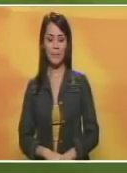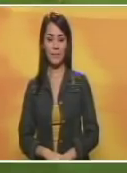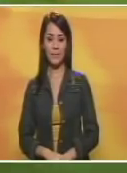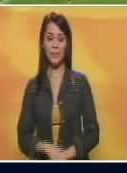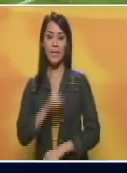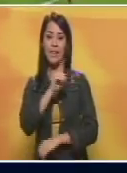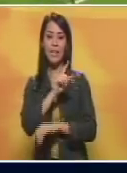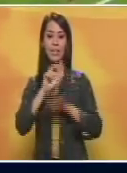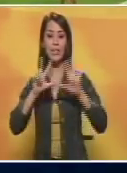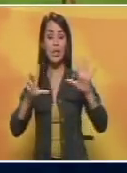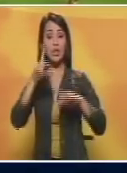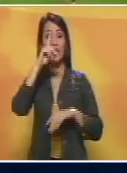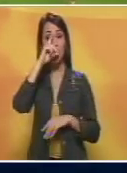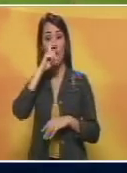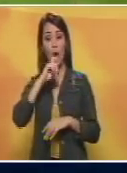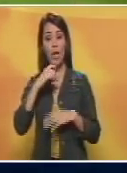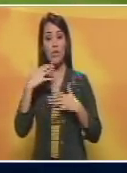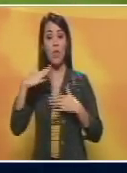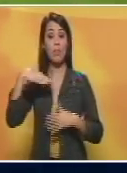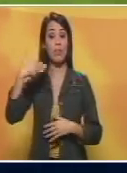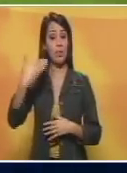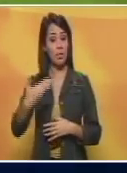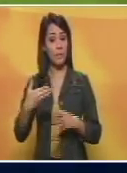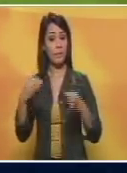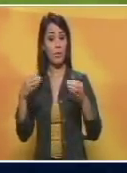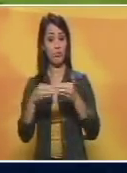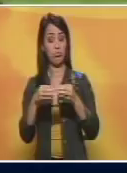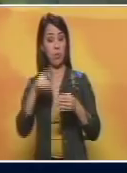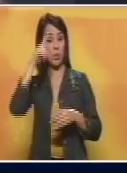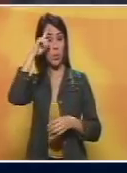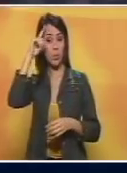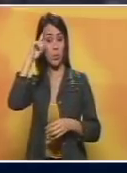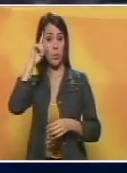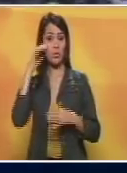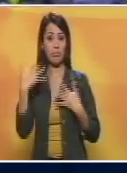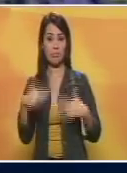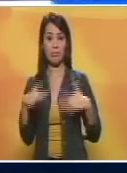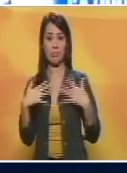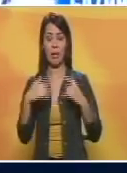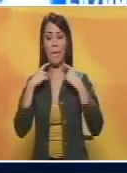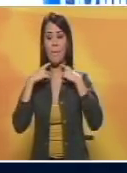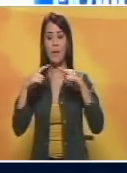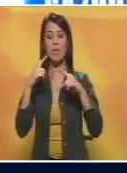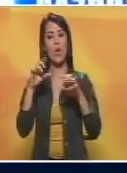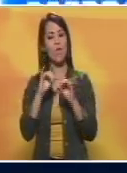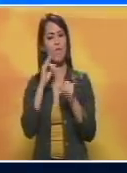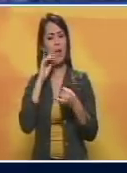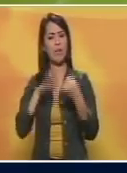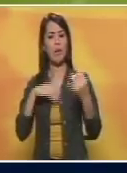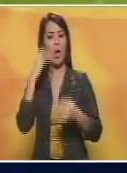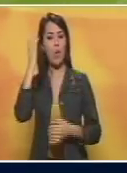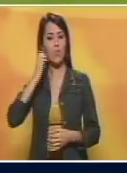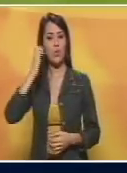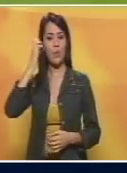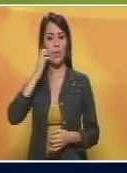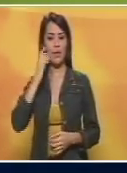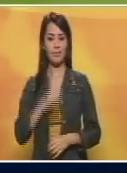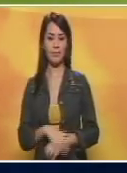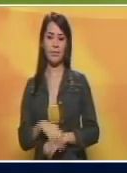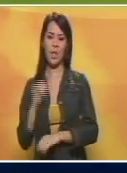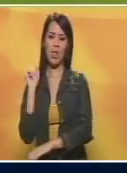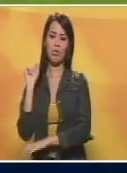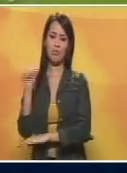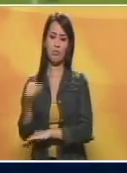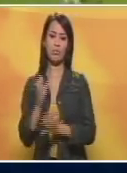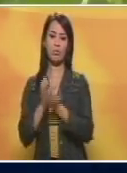18 años después el real madrid ha perdido una final europea los merengues cayeron en la final de la supercopa